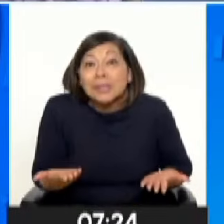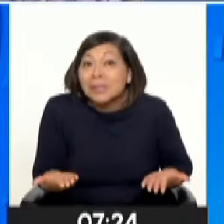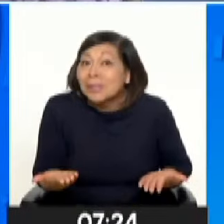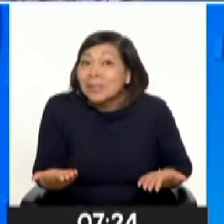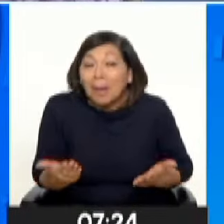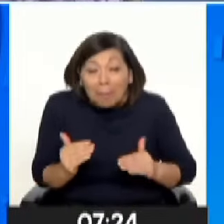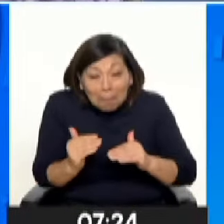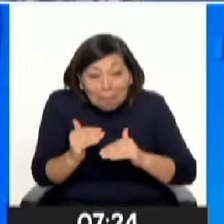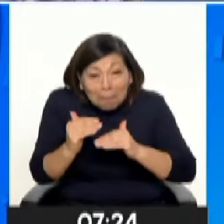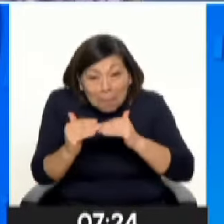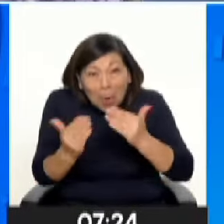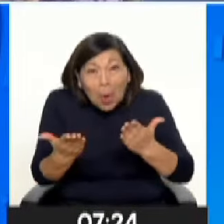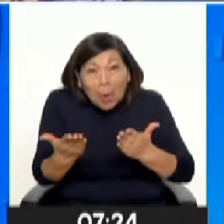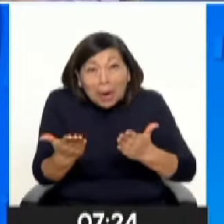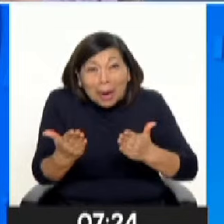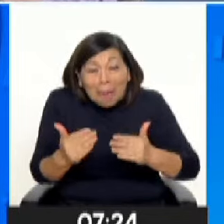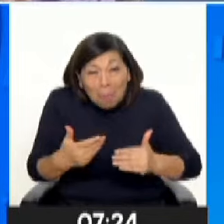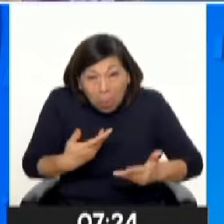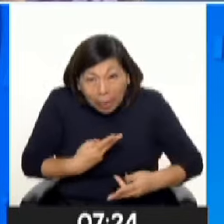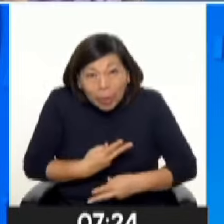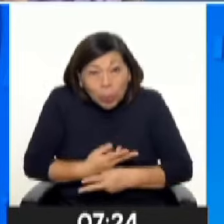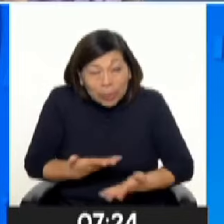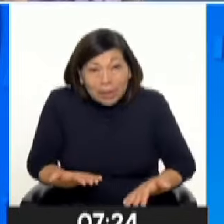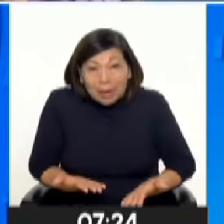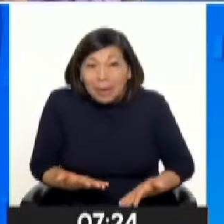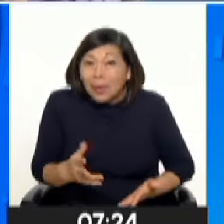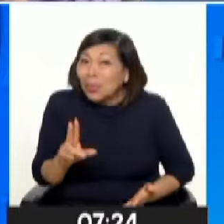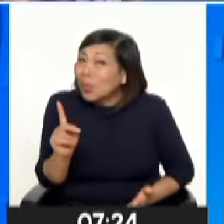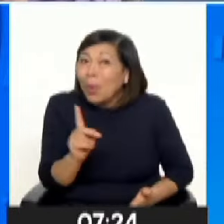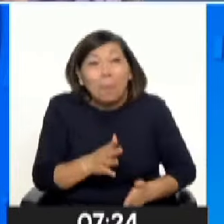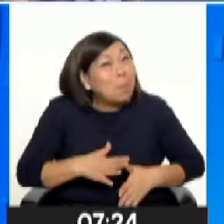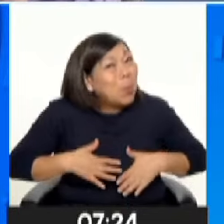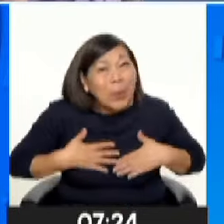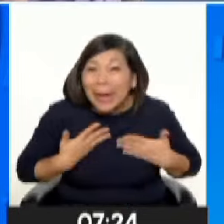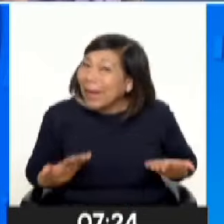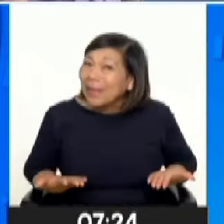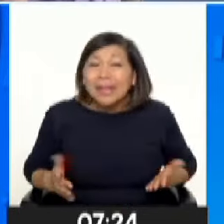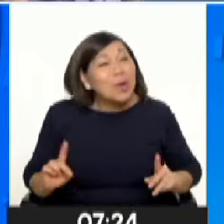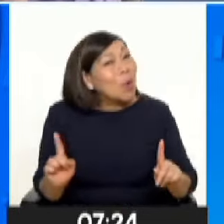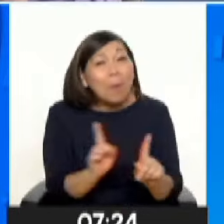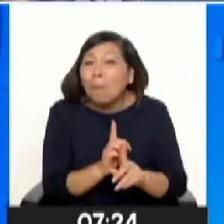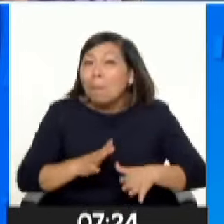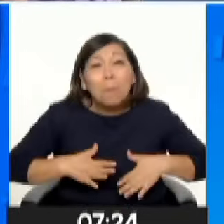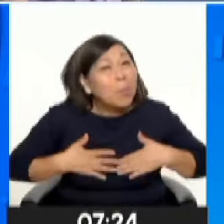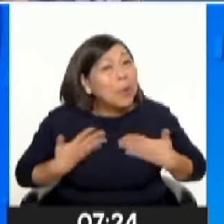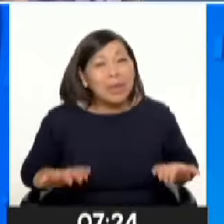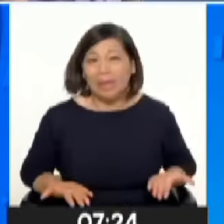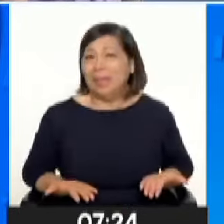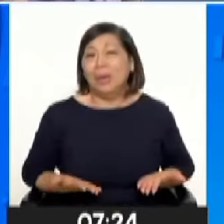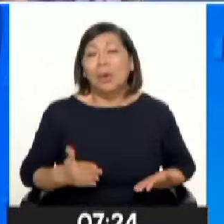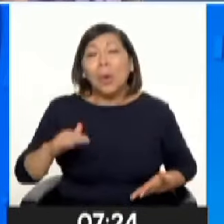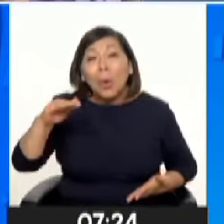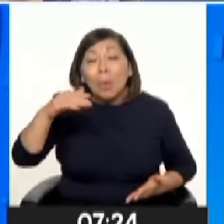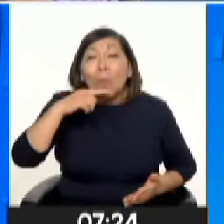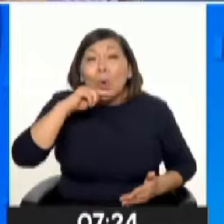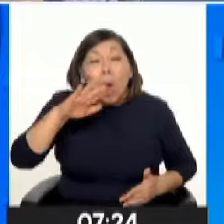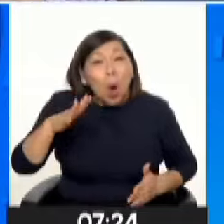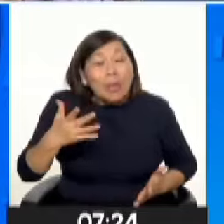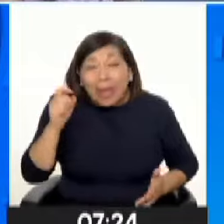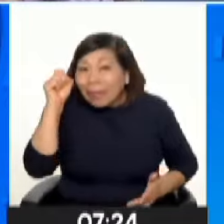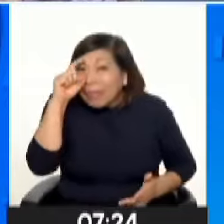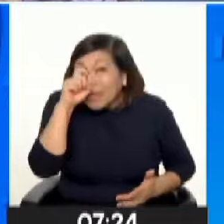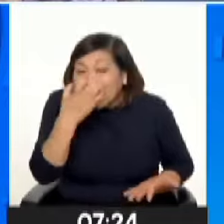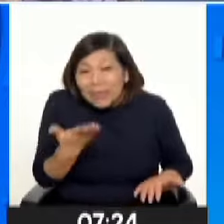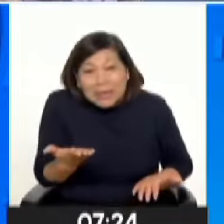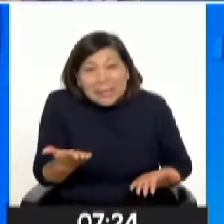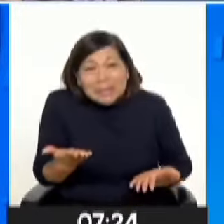con desarrollo para poder criar. Y ellos te dicen que no. O sea, biológicamente, o sea, una niña de 11 años es difícil.